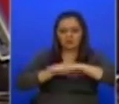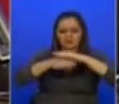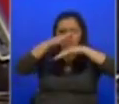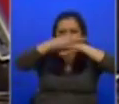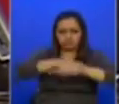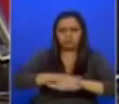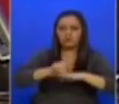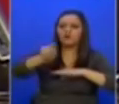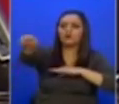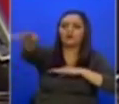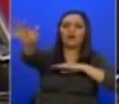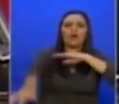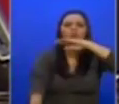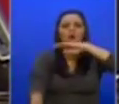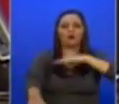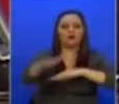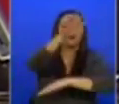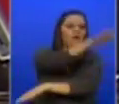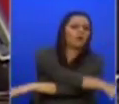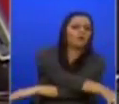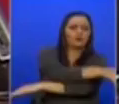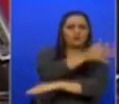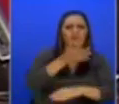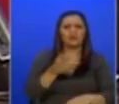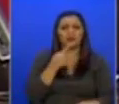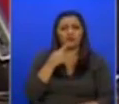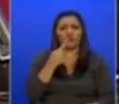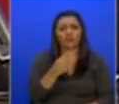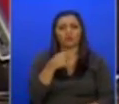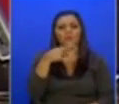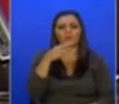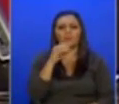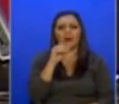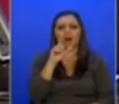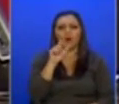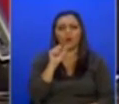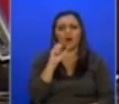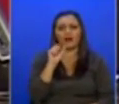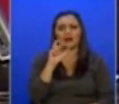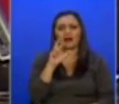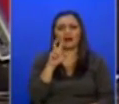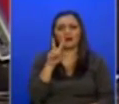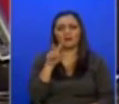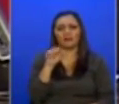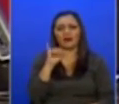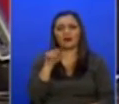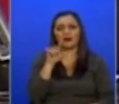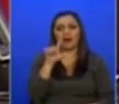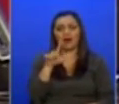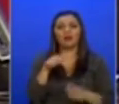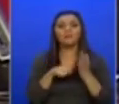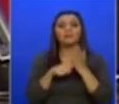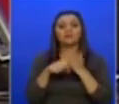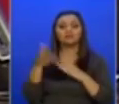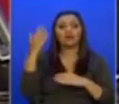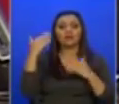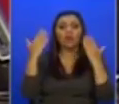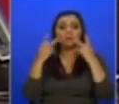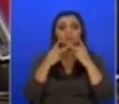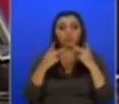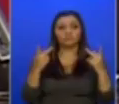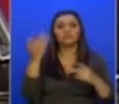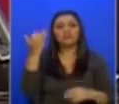inundar. Lo dijo Paula Carvajal. Ella estuve en esa reunión, la exministra de obras públicas. Lo dijo en